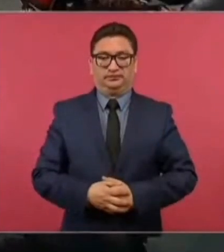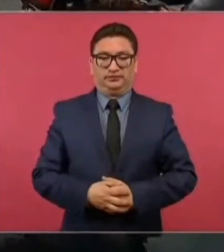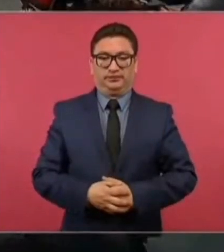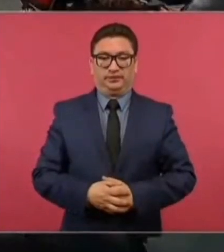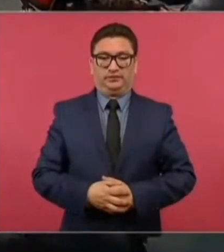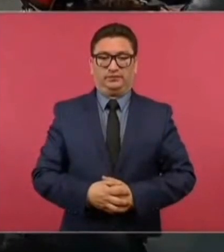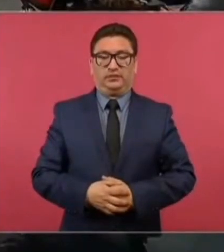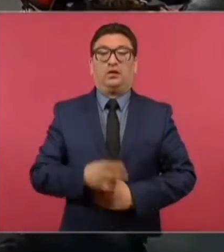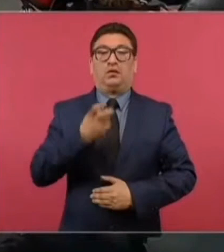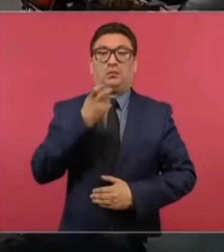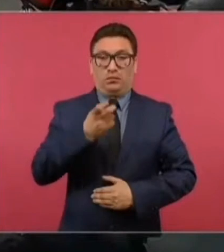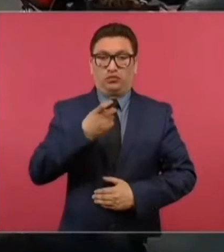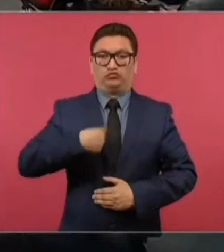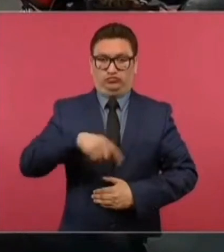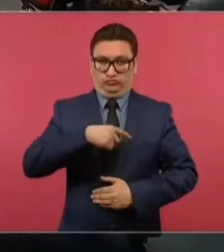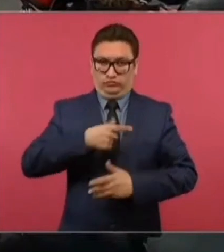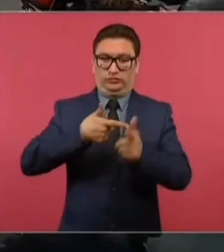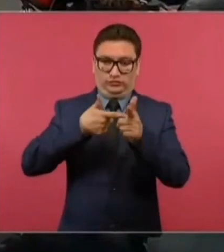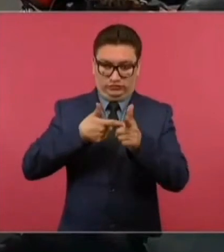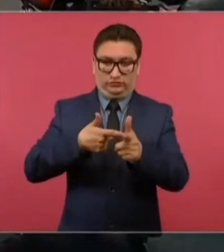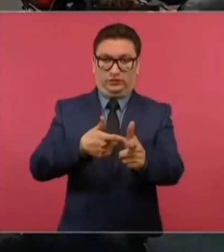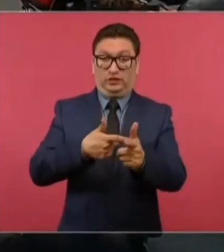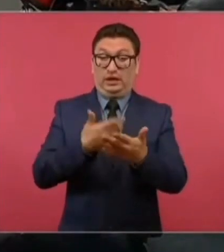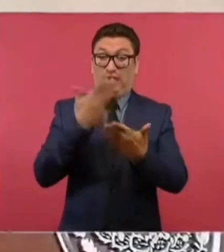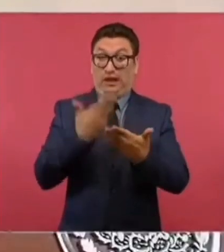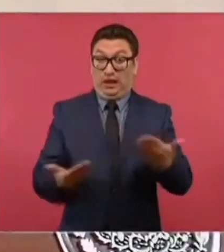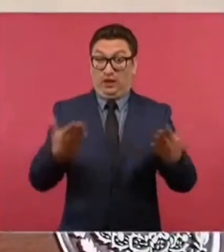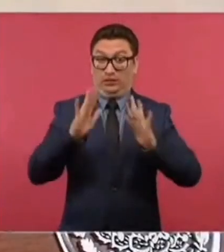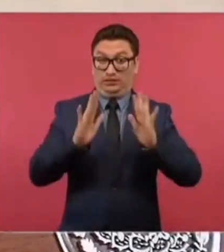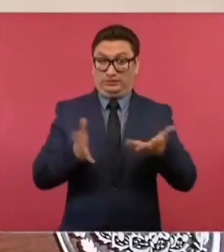Entonces vamos a continuar. Hoy el INEGI